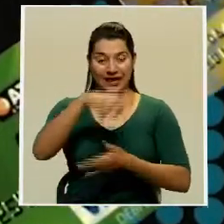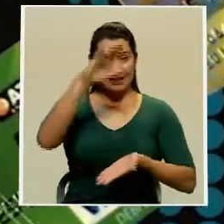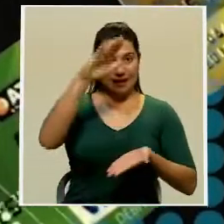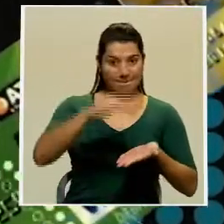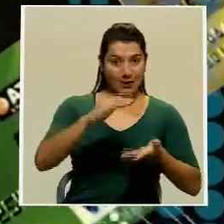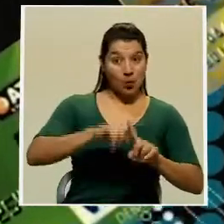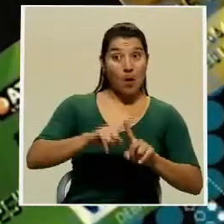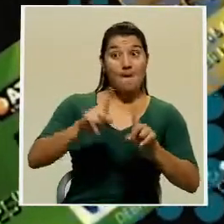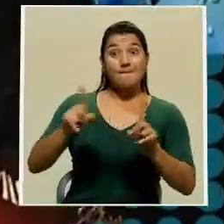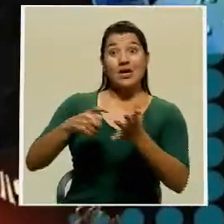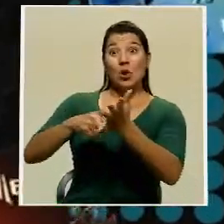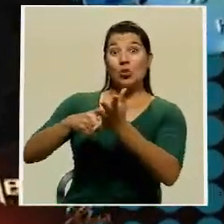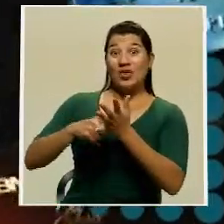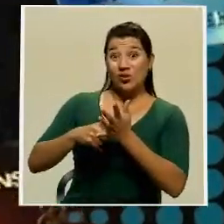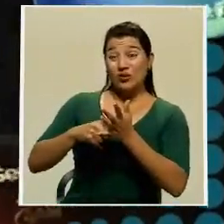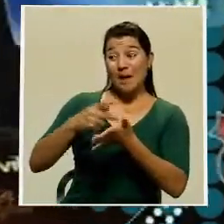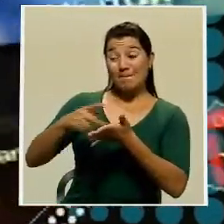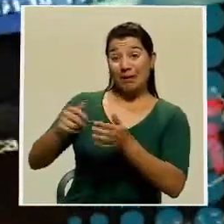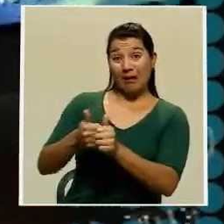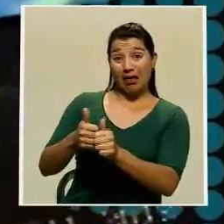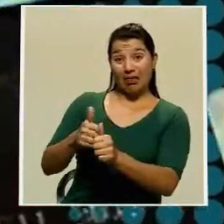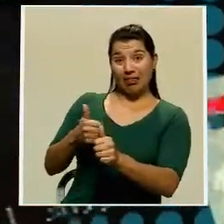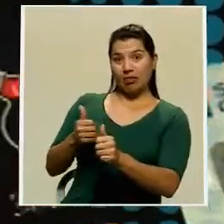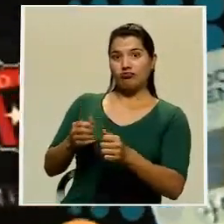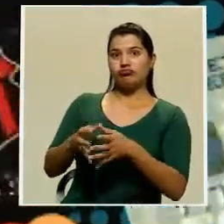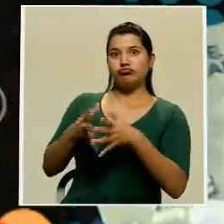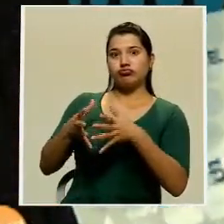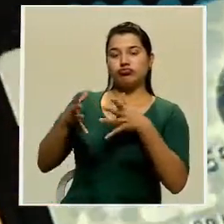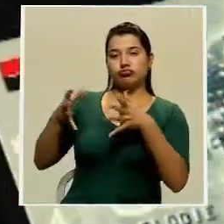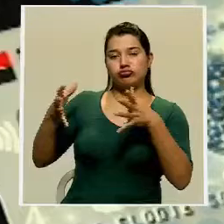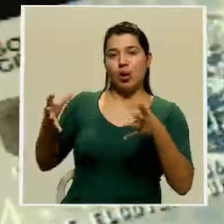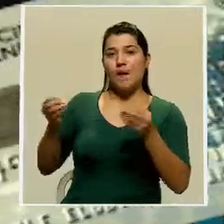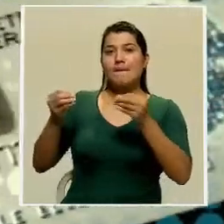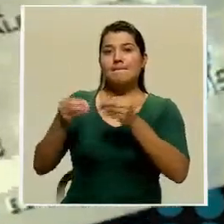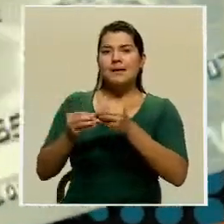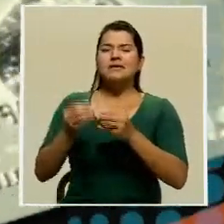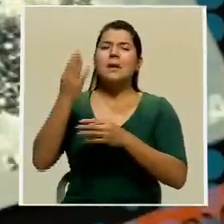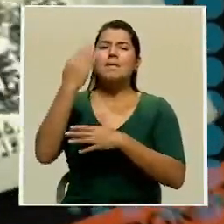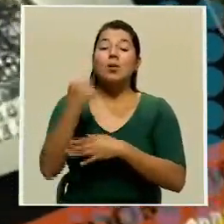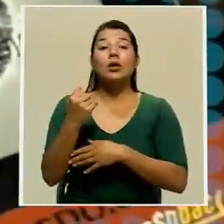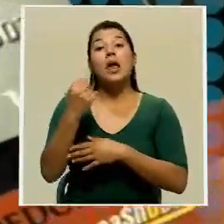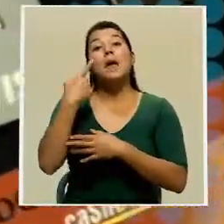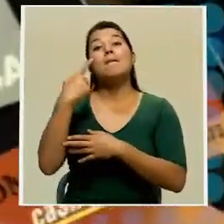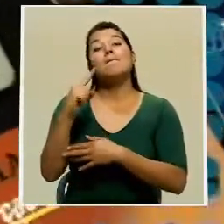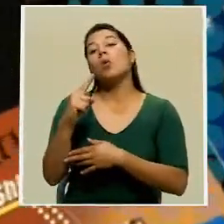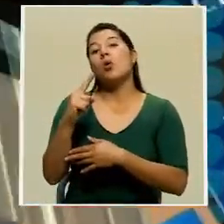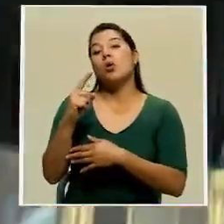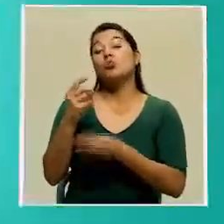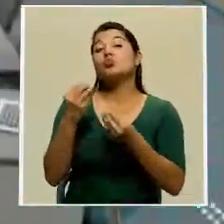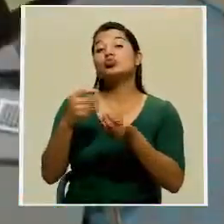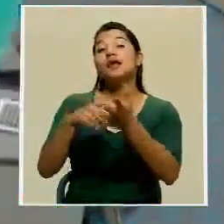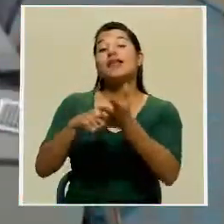aumentaron. Una gran cantidad de las readecuaciones por parte de los bancos fueron por deudas con dinero plástico.